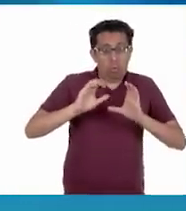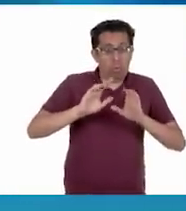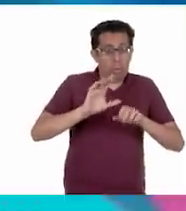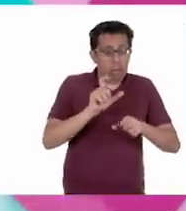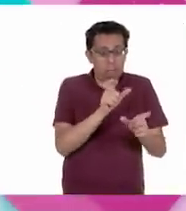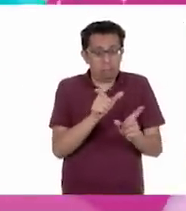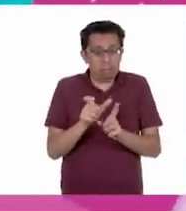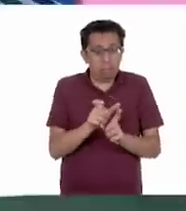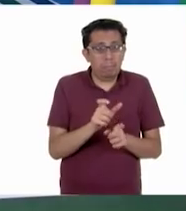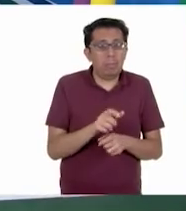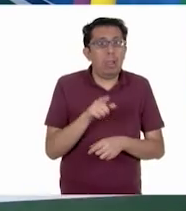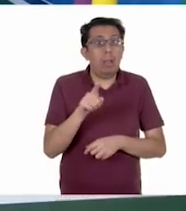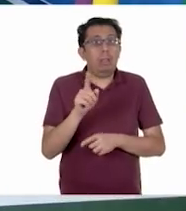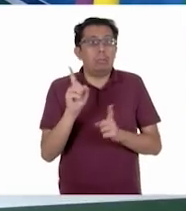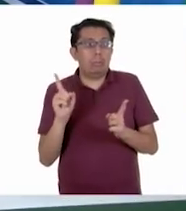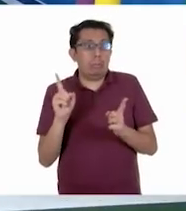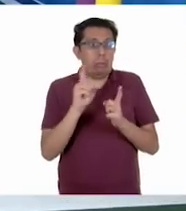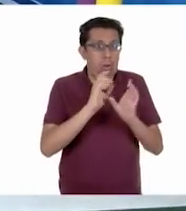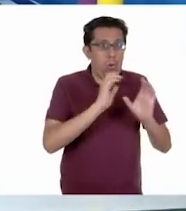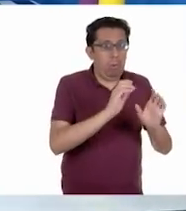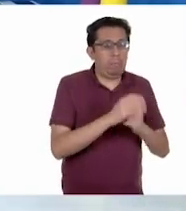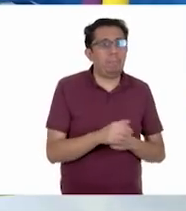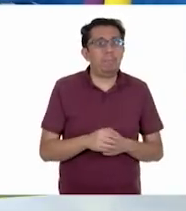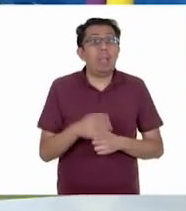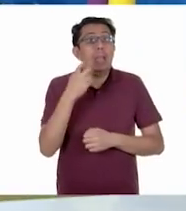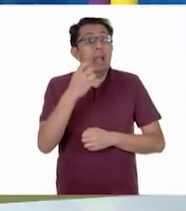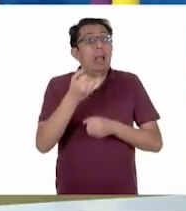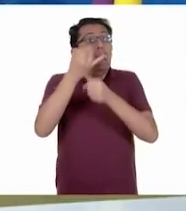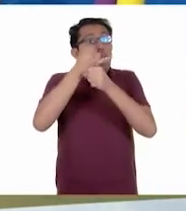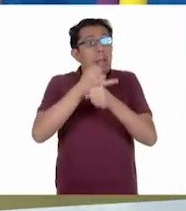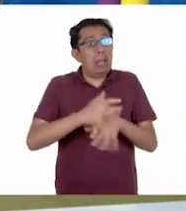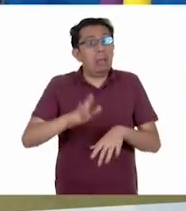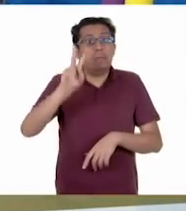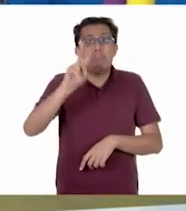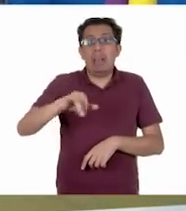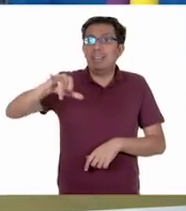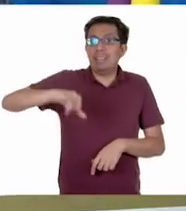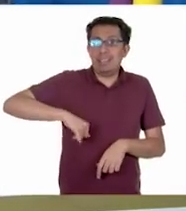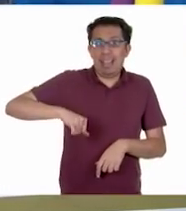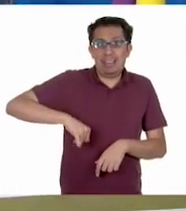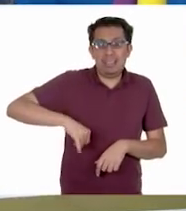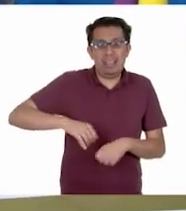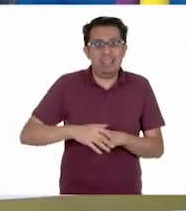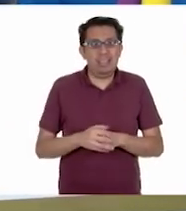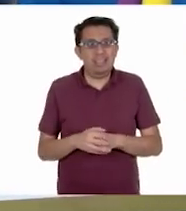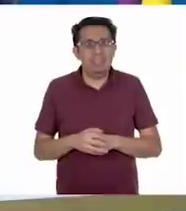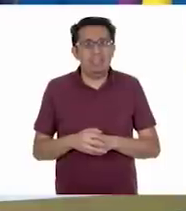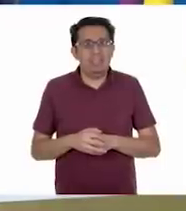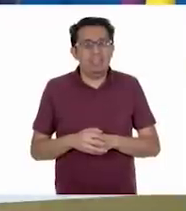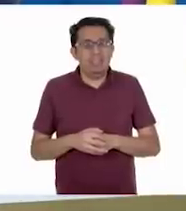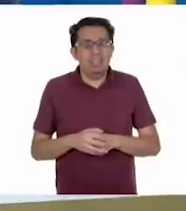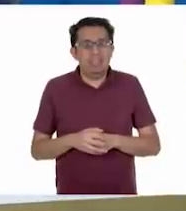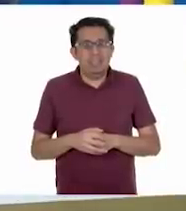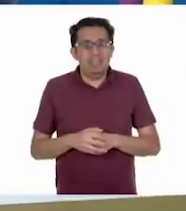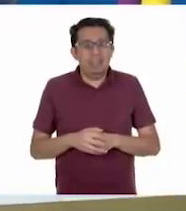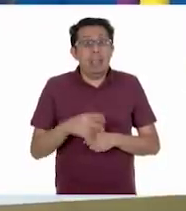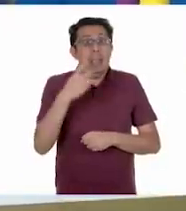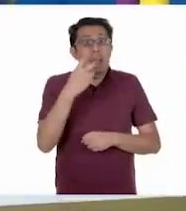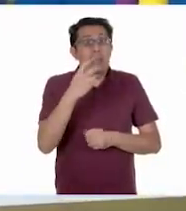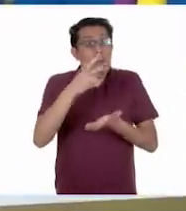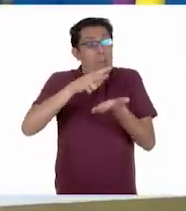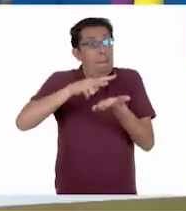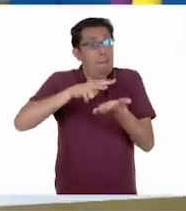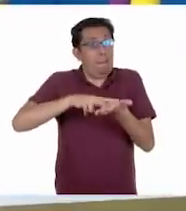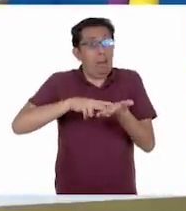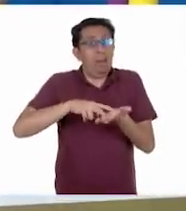lugar. Qué información más interesante. Y creo que se trata de información muy valiosa